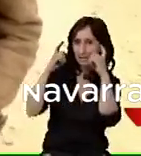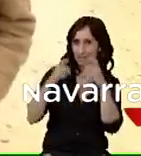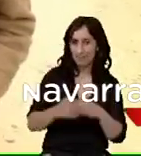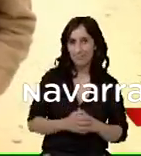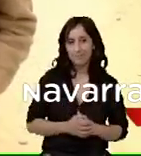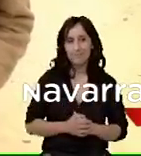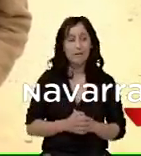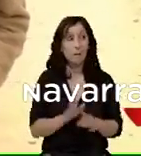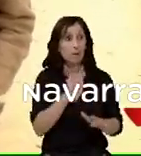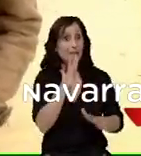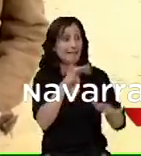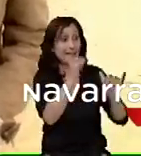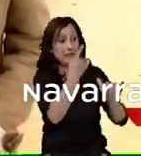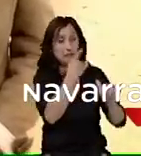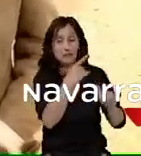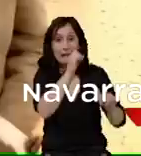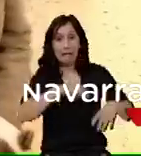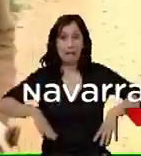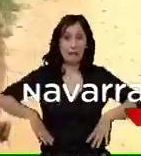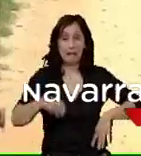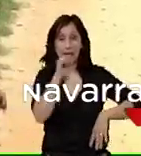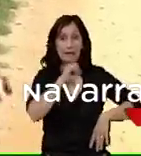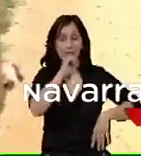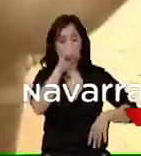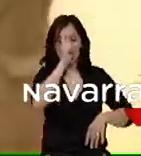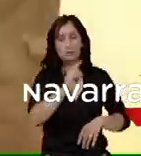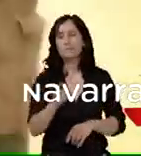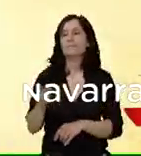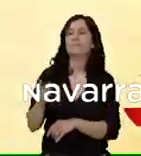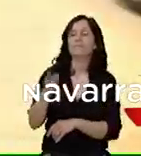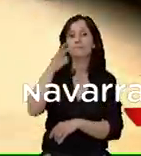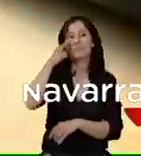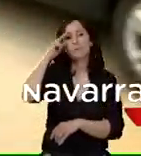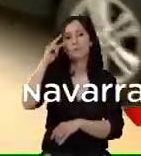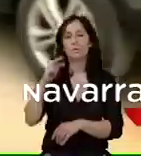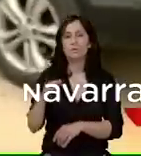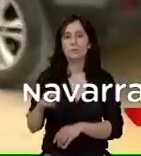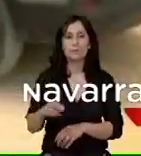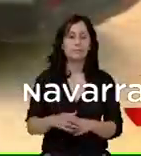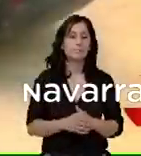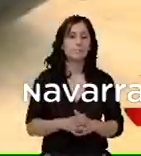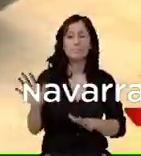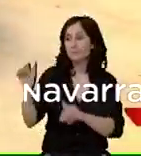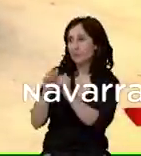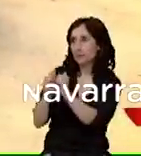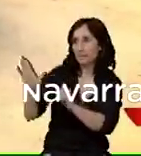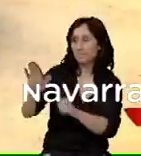me sé ni una. Que no te sabes ninguna. No me sé ni Pues sí que sois cucos. Espera, espera, espera. No me sé ni una.